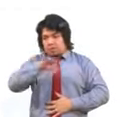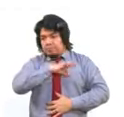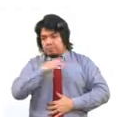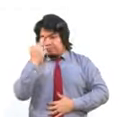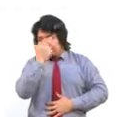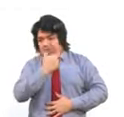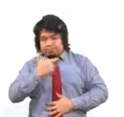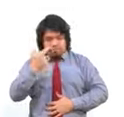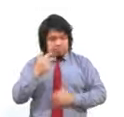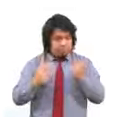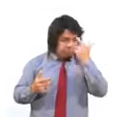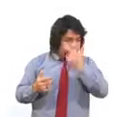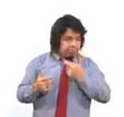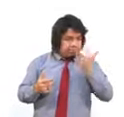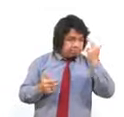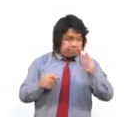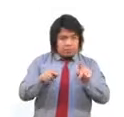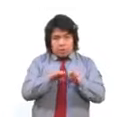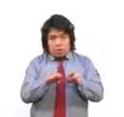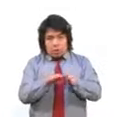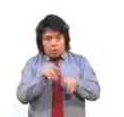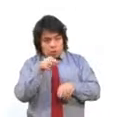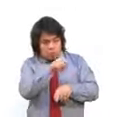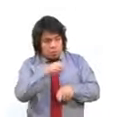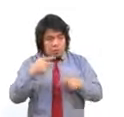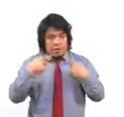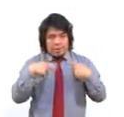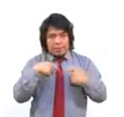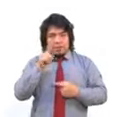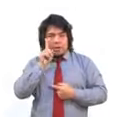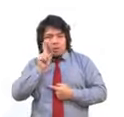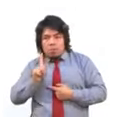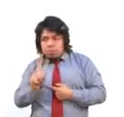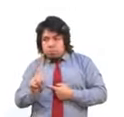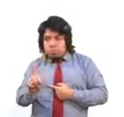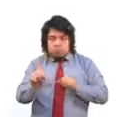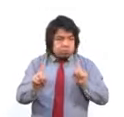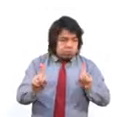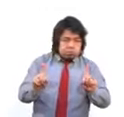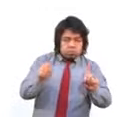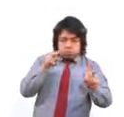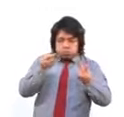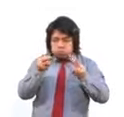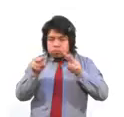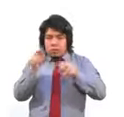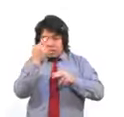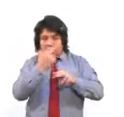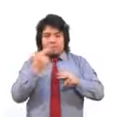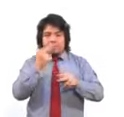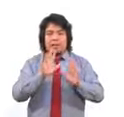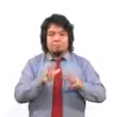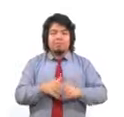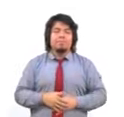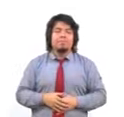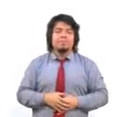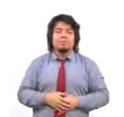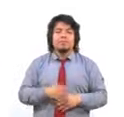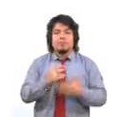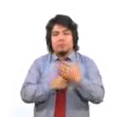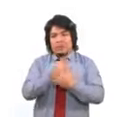las condiciones del andar de las mujeres a lo largo de estos espacios que se han recuperado. En el programa